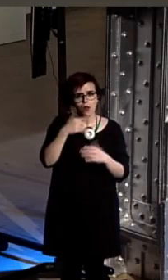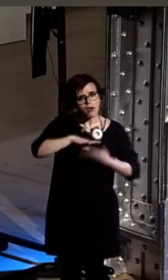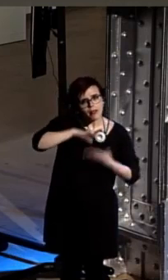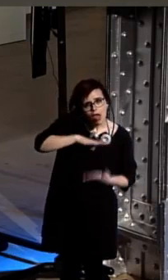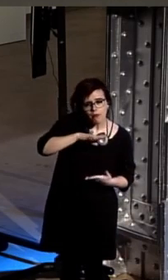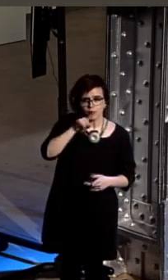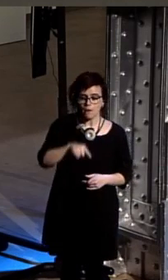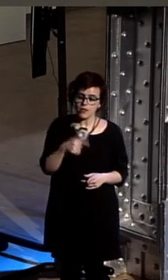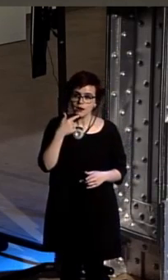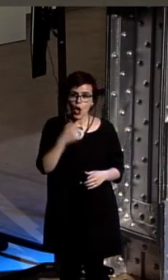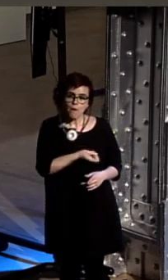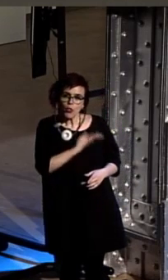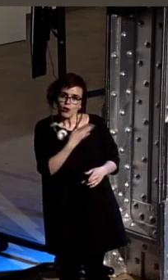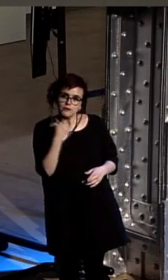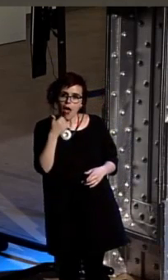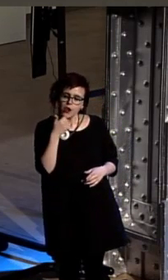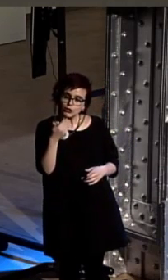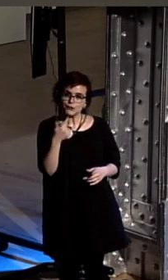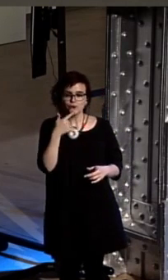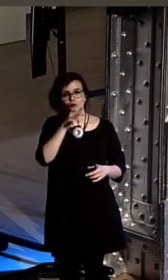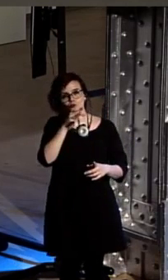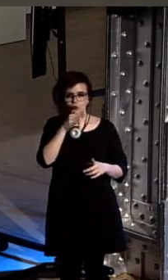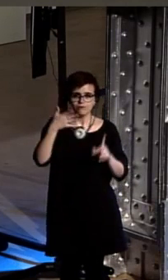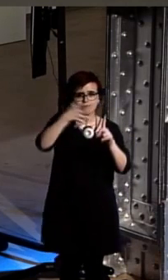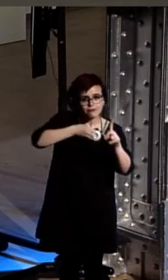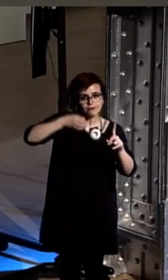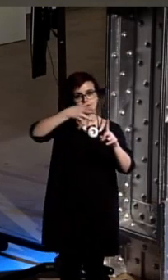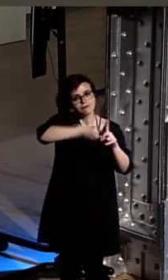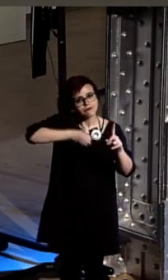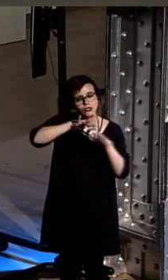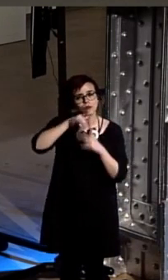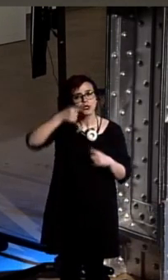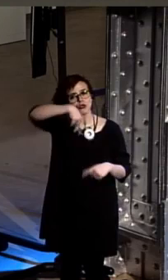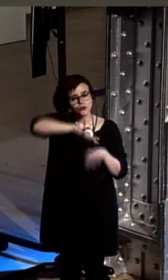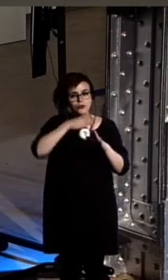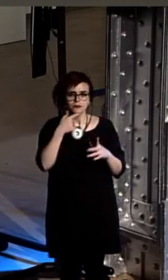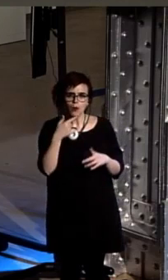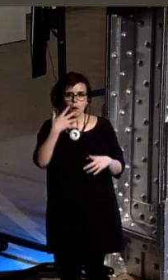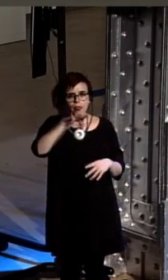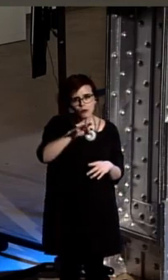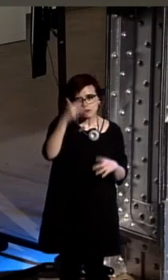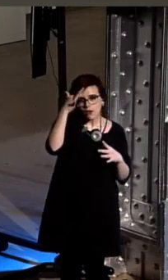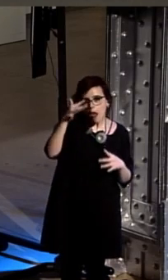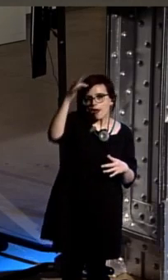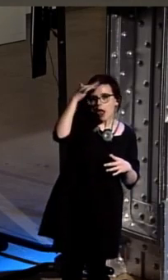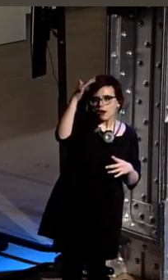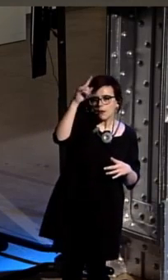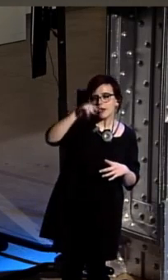es el estigma de las emociones humanas. Y entonces creo que la respuesta a tu pregunta es que nosotros tenemos una capacidad de emular y de simular